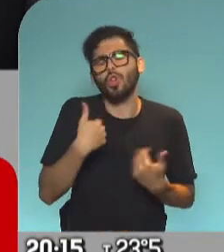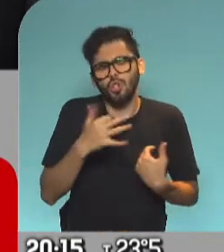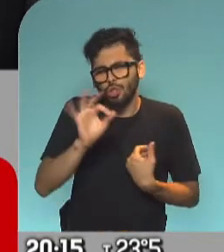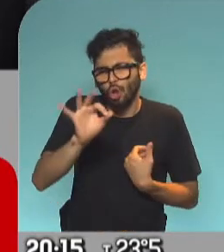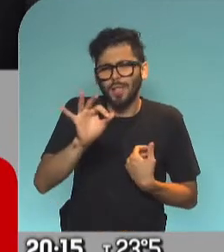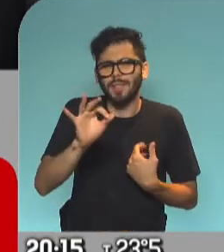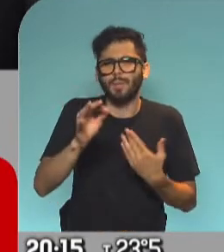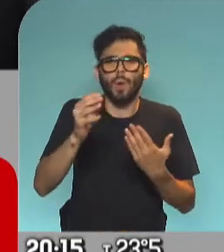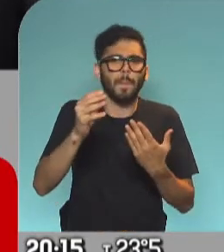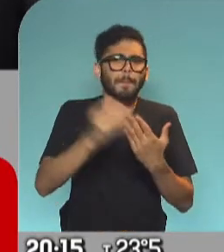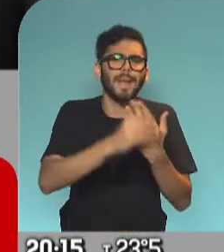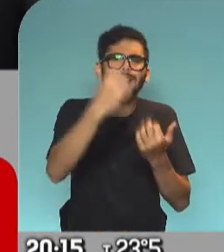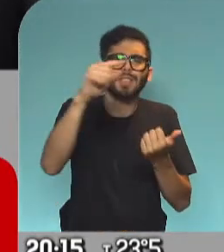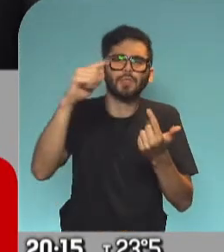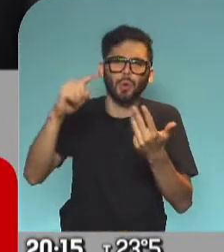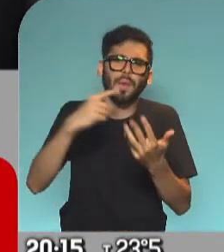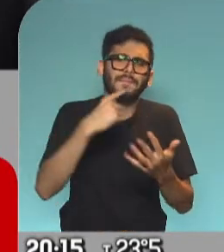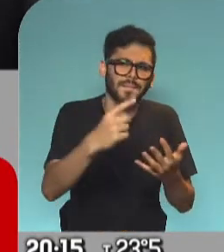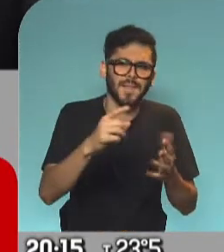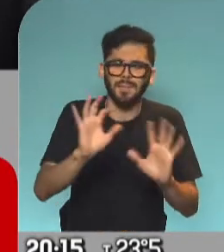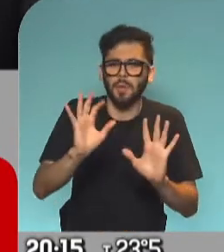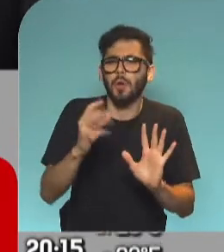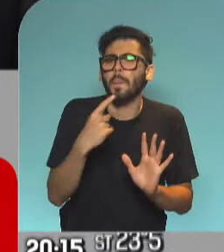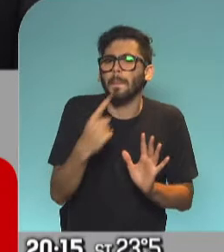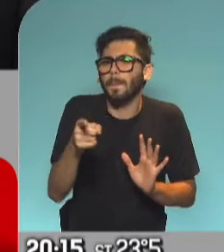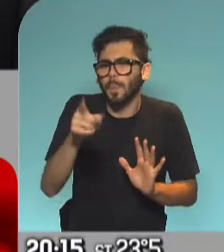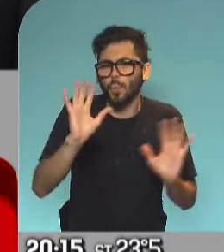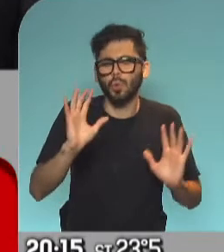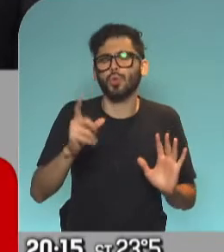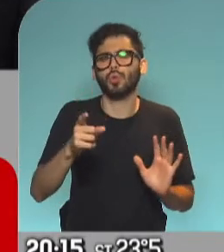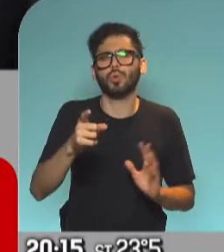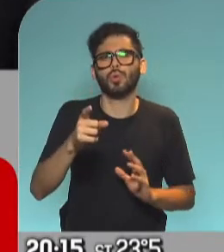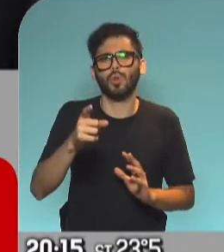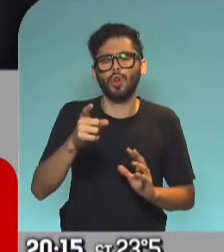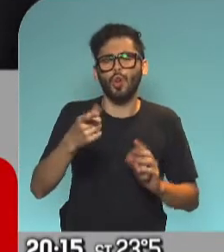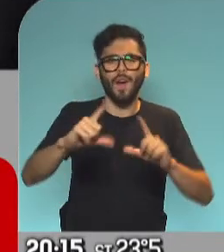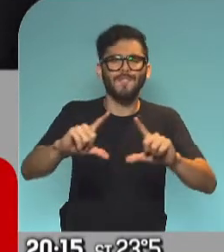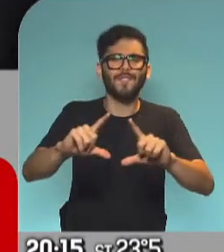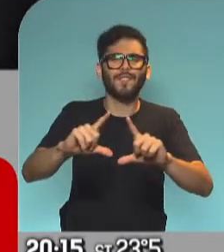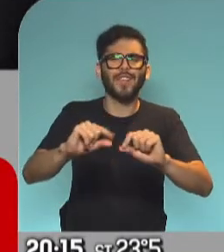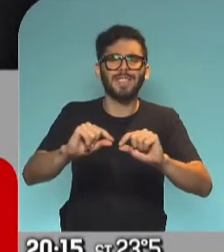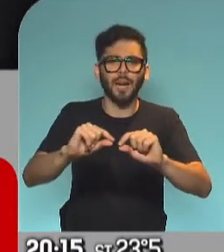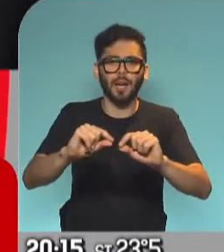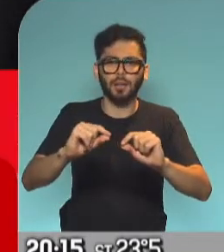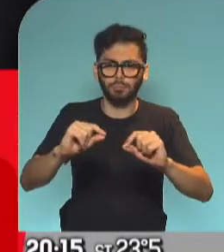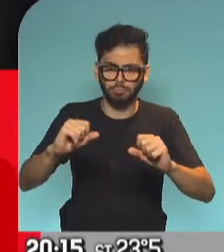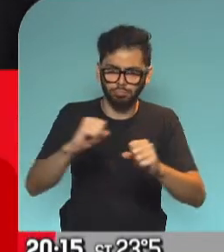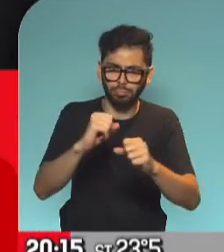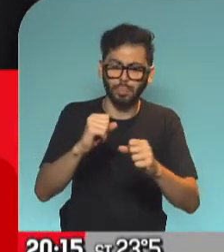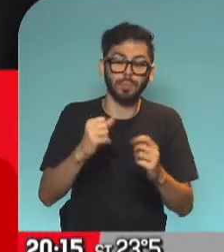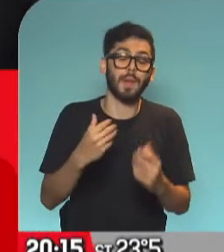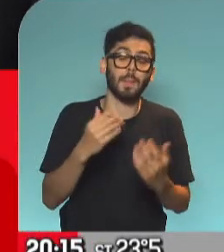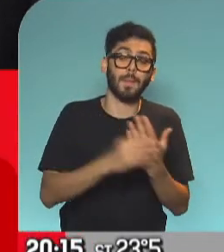para distintos ministros, distintas carteras, ¿no? Pero ¿qué grado de certeza recibieron hoy acerca de esa fecha que ya dijo Ginés